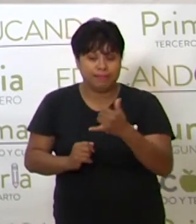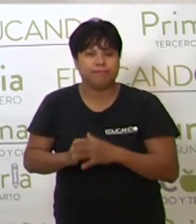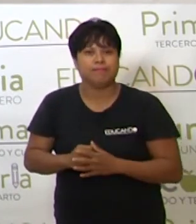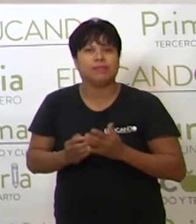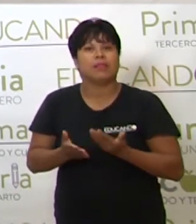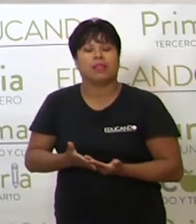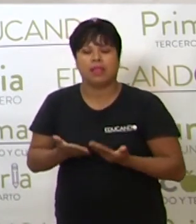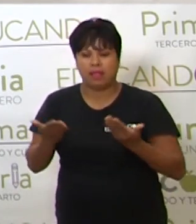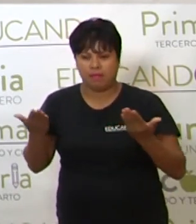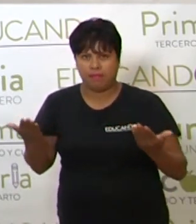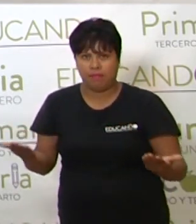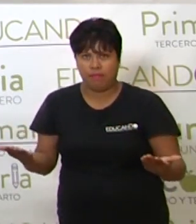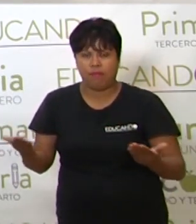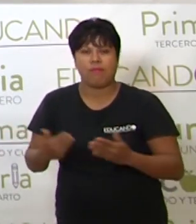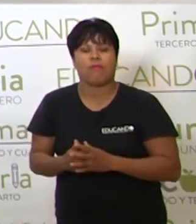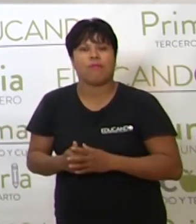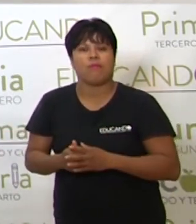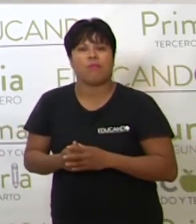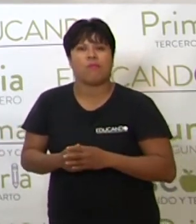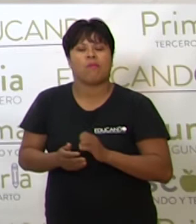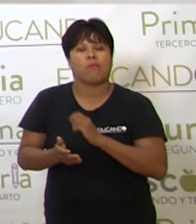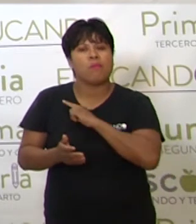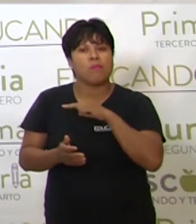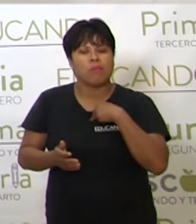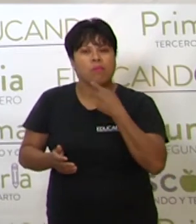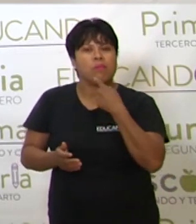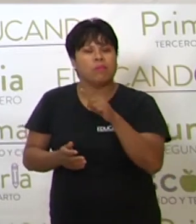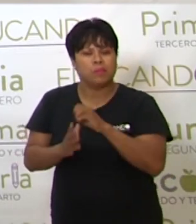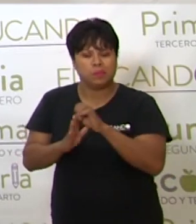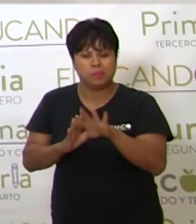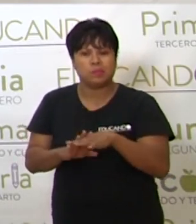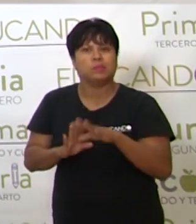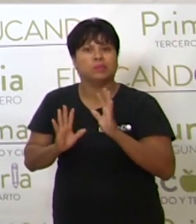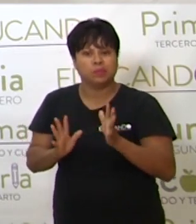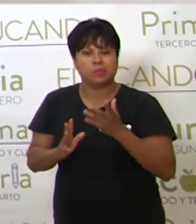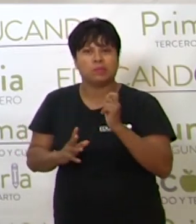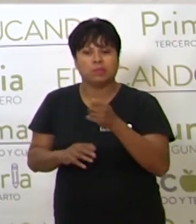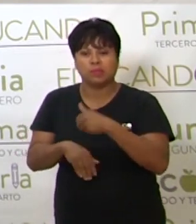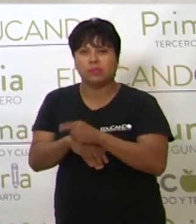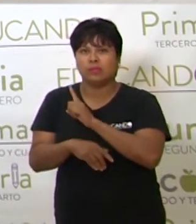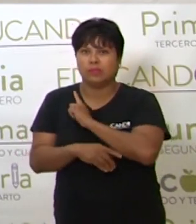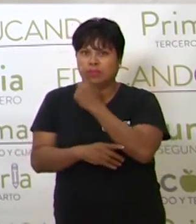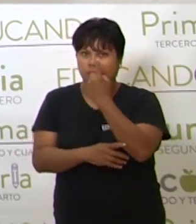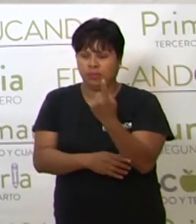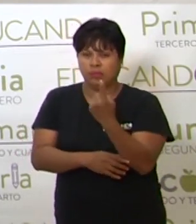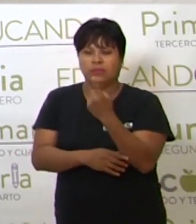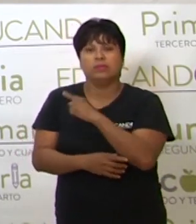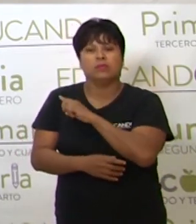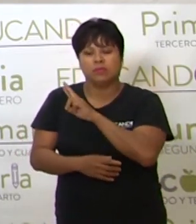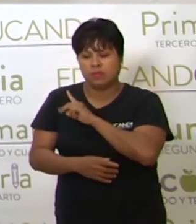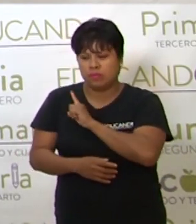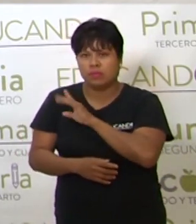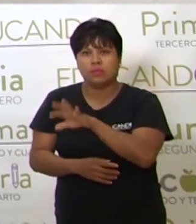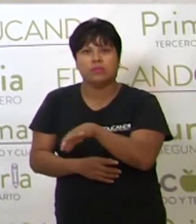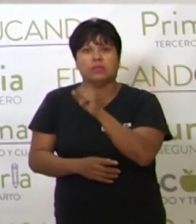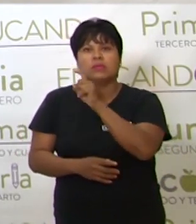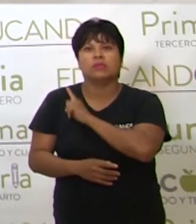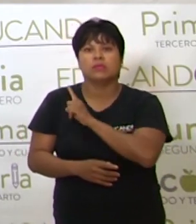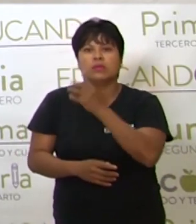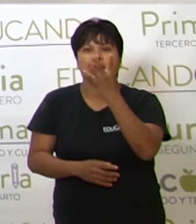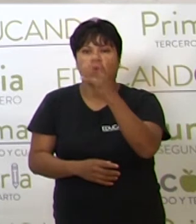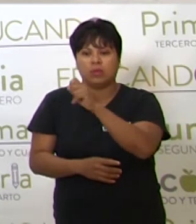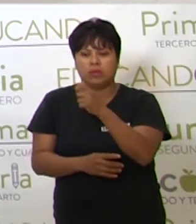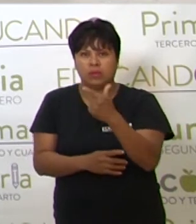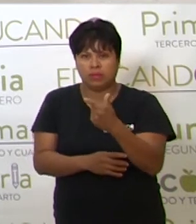ahora decimos que ahora sí ya que ha funcionado que he hecho una sola fracción voy a tomar primero entonces los 4